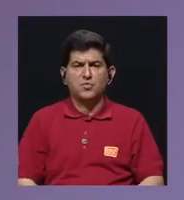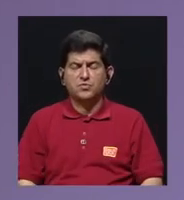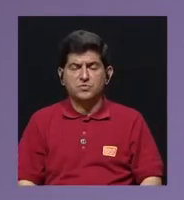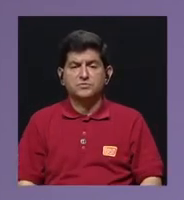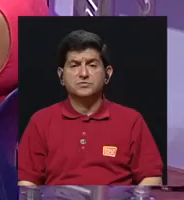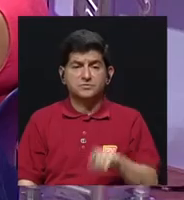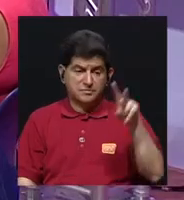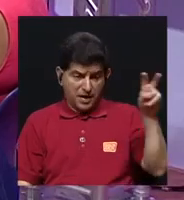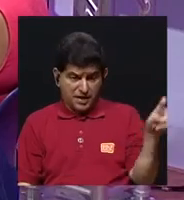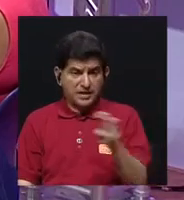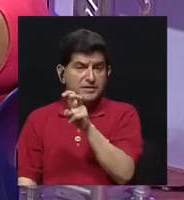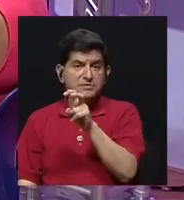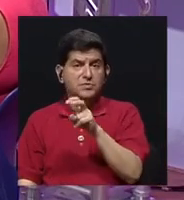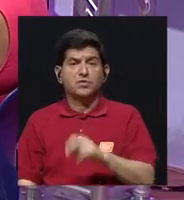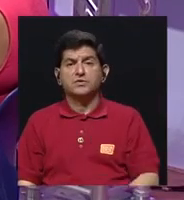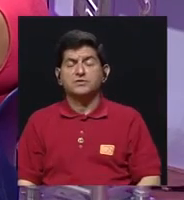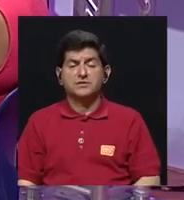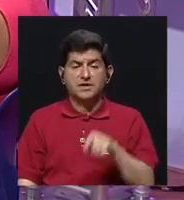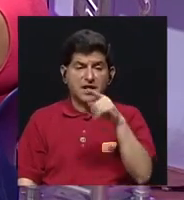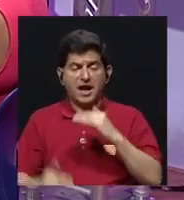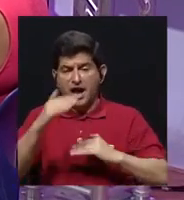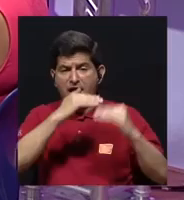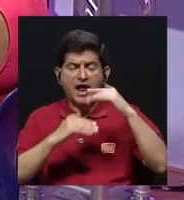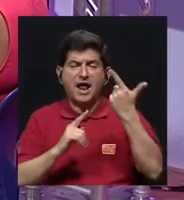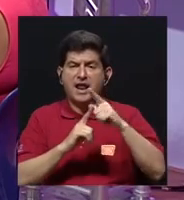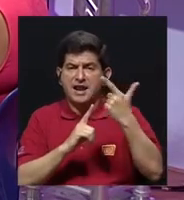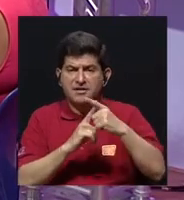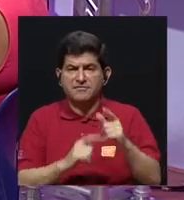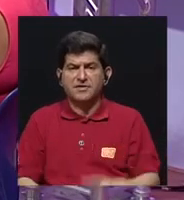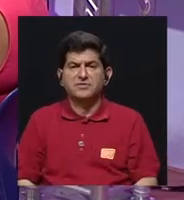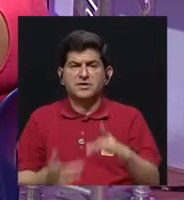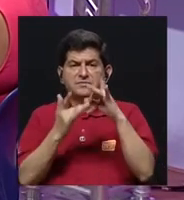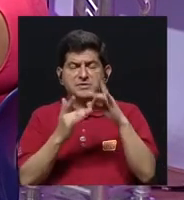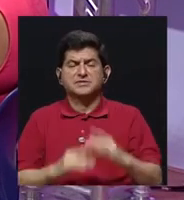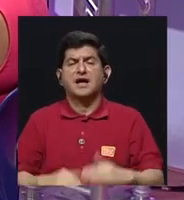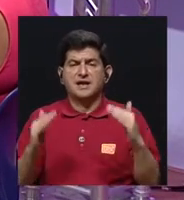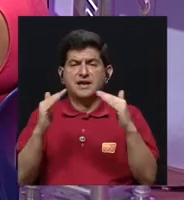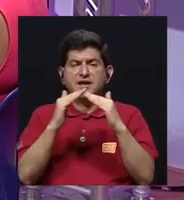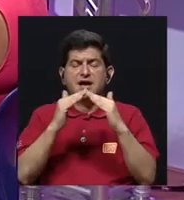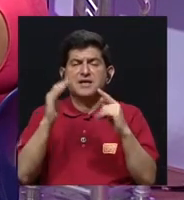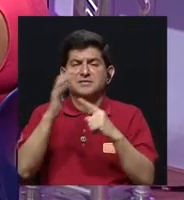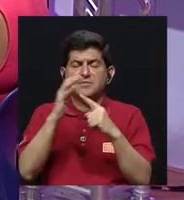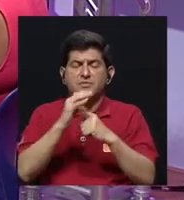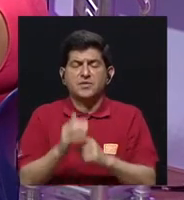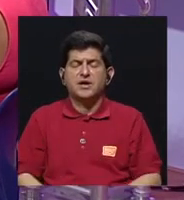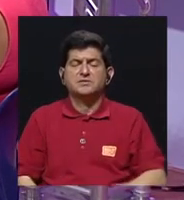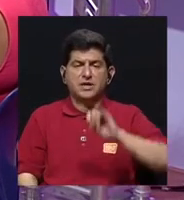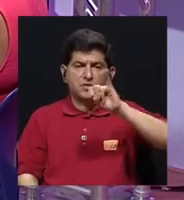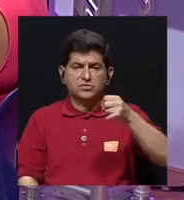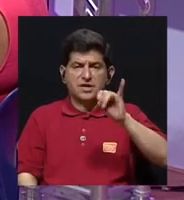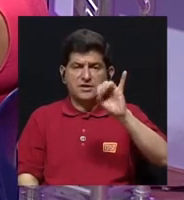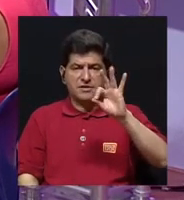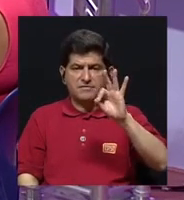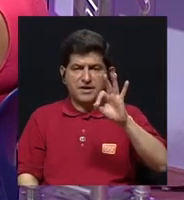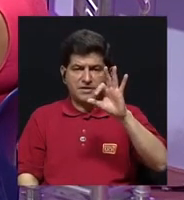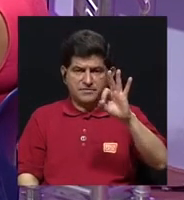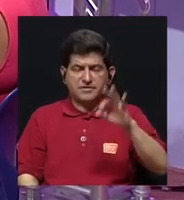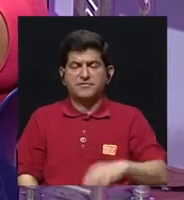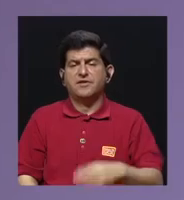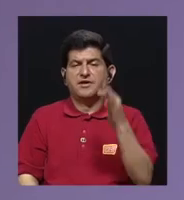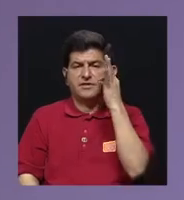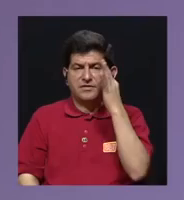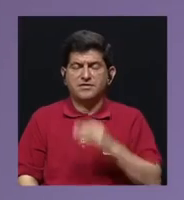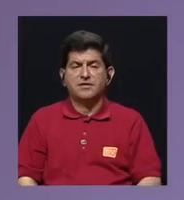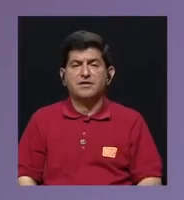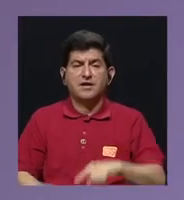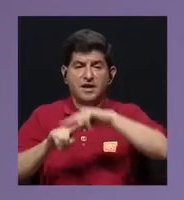aquí a la Facultad de Letras, uh-huh. Sobre todo a la Casa Popular José Figueres Ferrer, que ha sido también otra aliada, el Círculo de Cuenteros